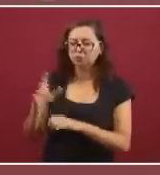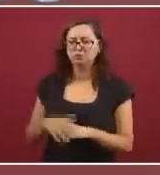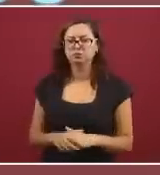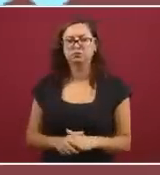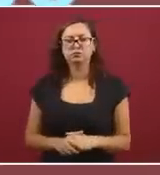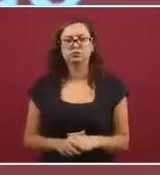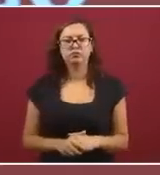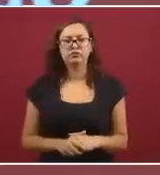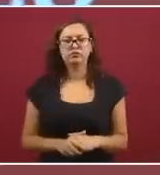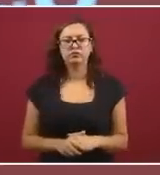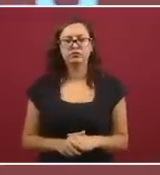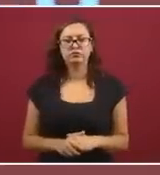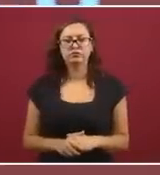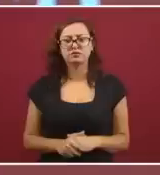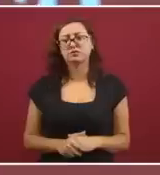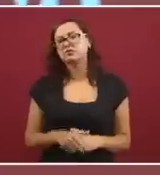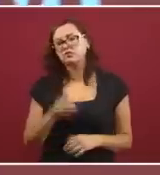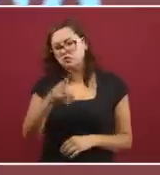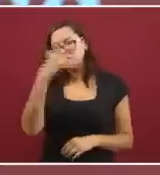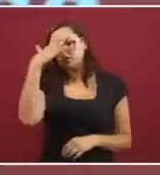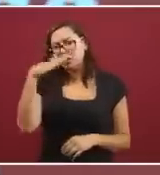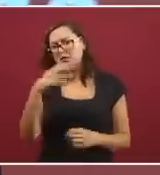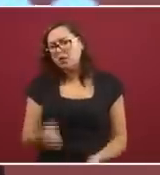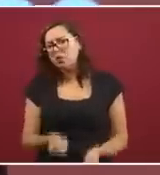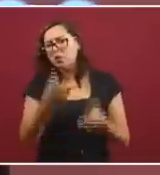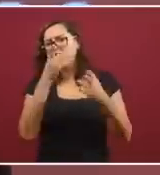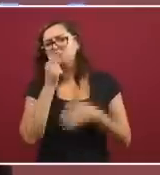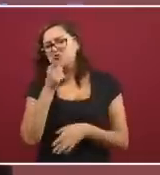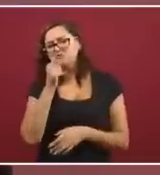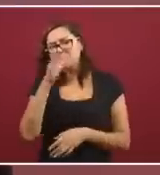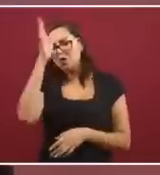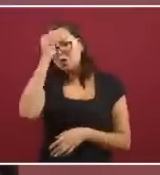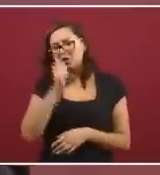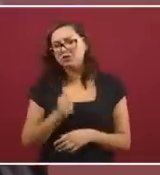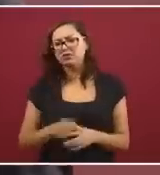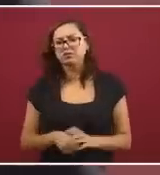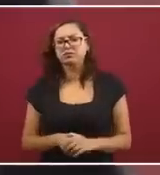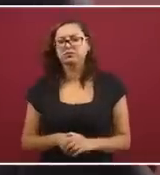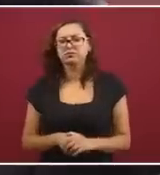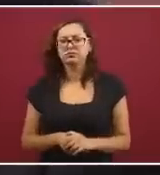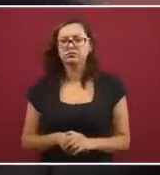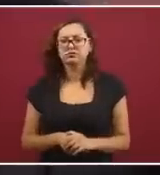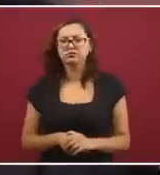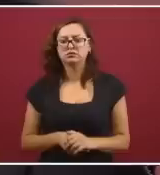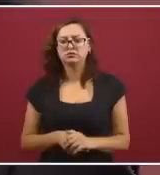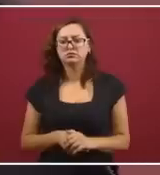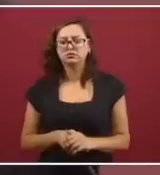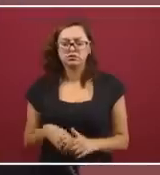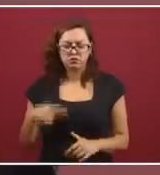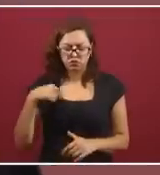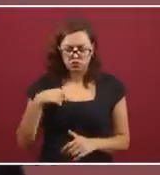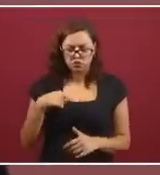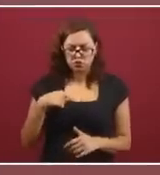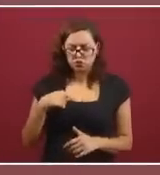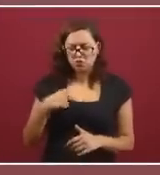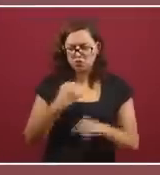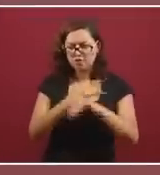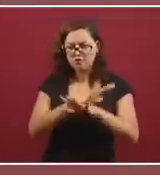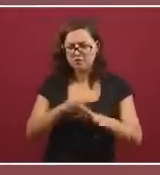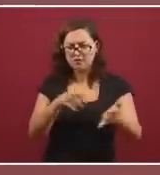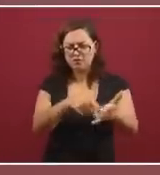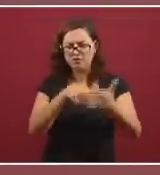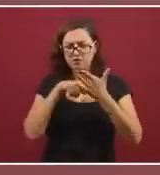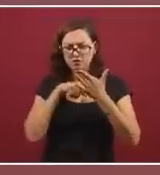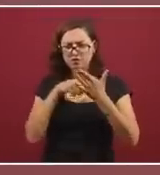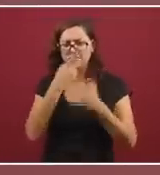cuántos policías no están aceptando estos acuerdos yo tengo la información qué este